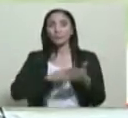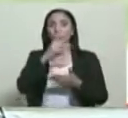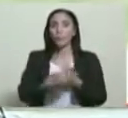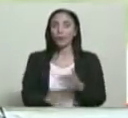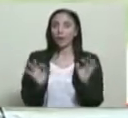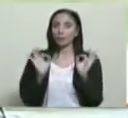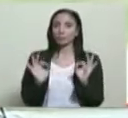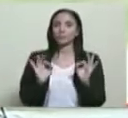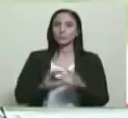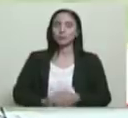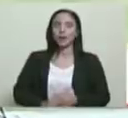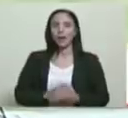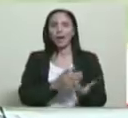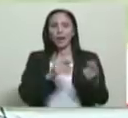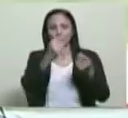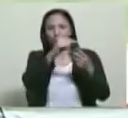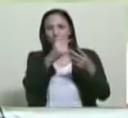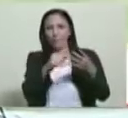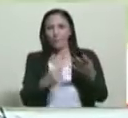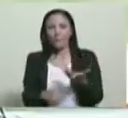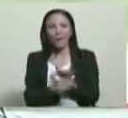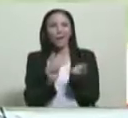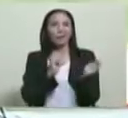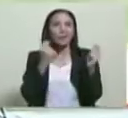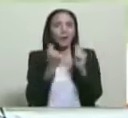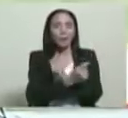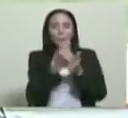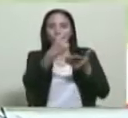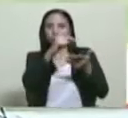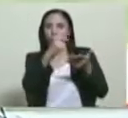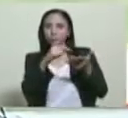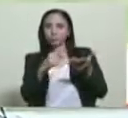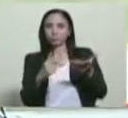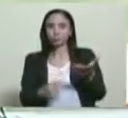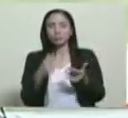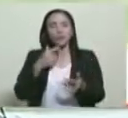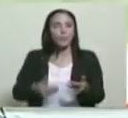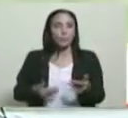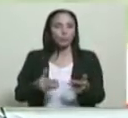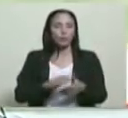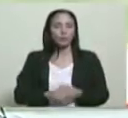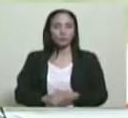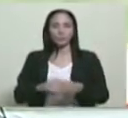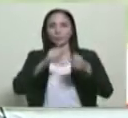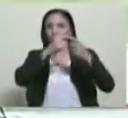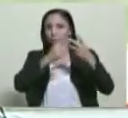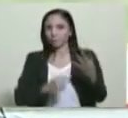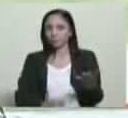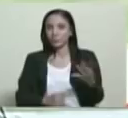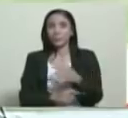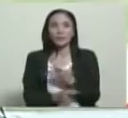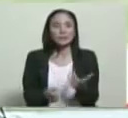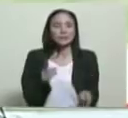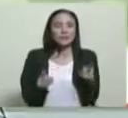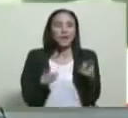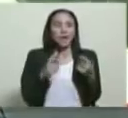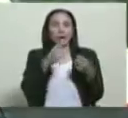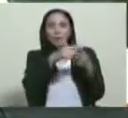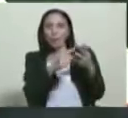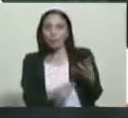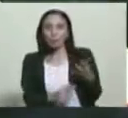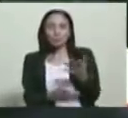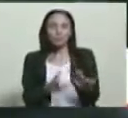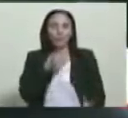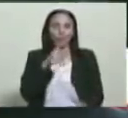nuevo de cambios necesarios y de rectificaciones, porque hay muchas cosas que estamos haciendo